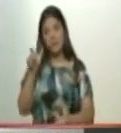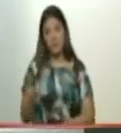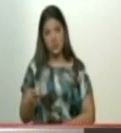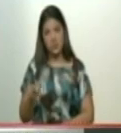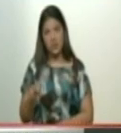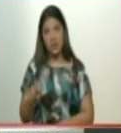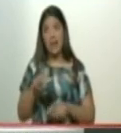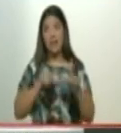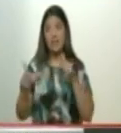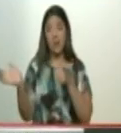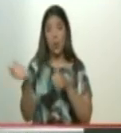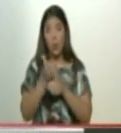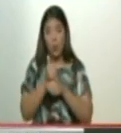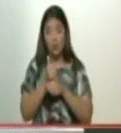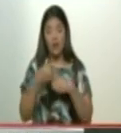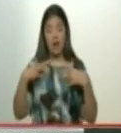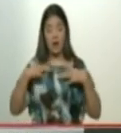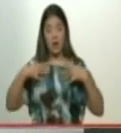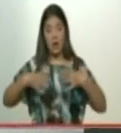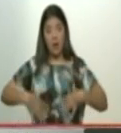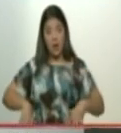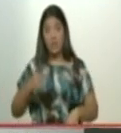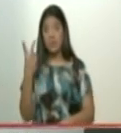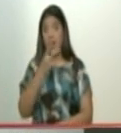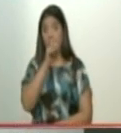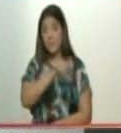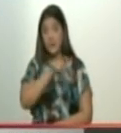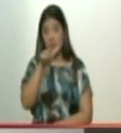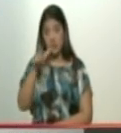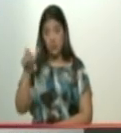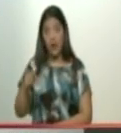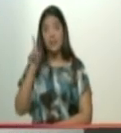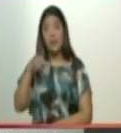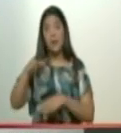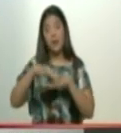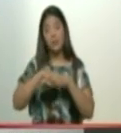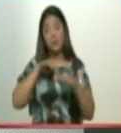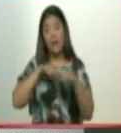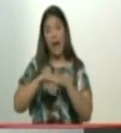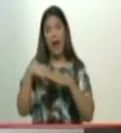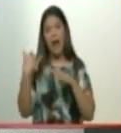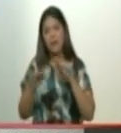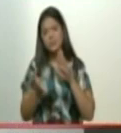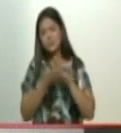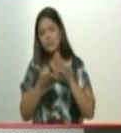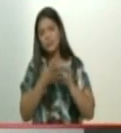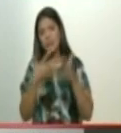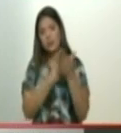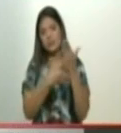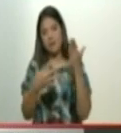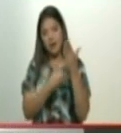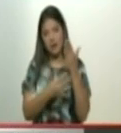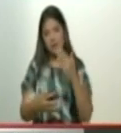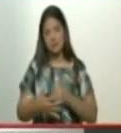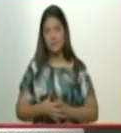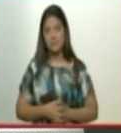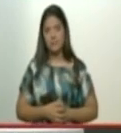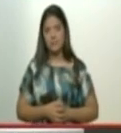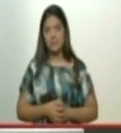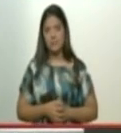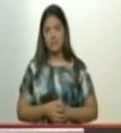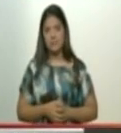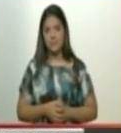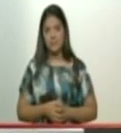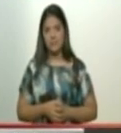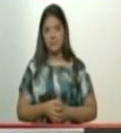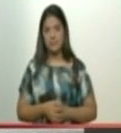Fueron recuperados prendas de vestir de los victimarios, así como los calzados impregnados de la sustancia de